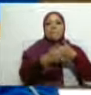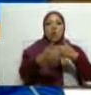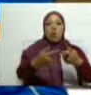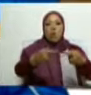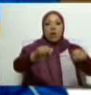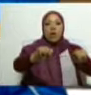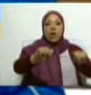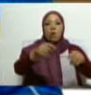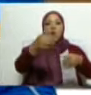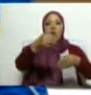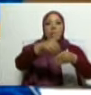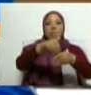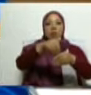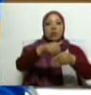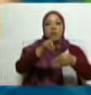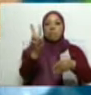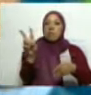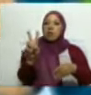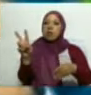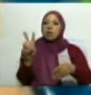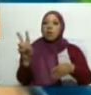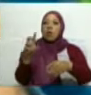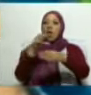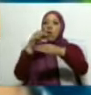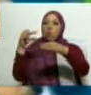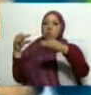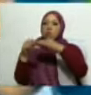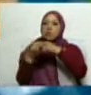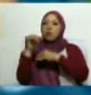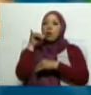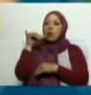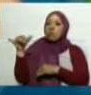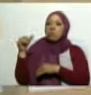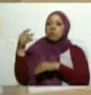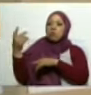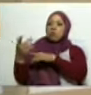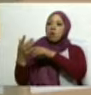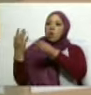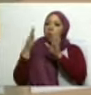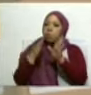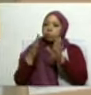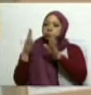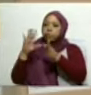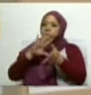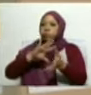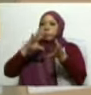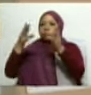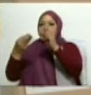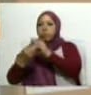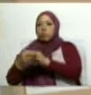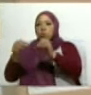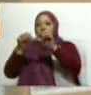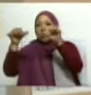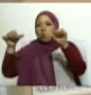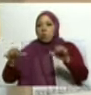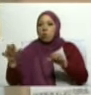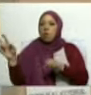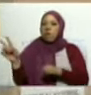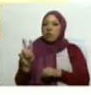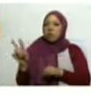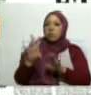autoridades venezolanas han denunciado que Guyana pretende transgredir el orden internacional y promover un cambio en el sistema político